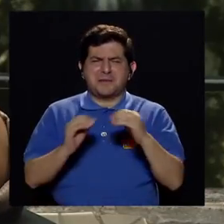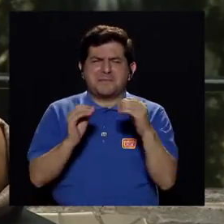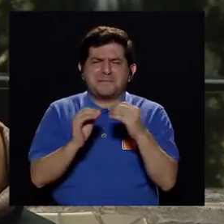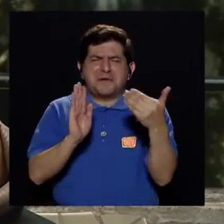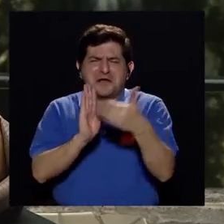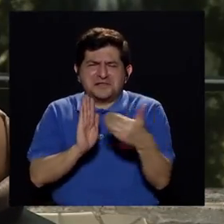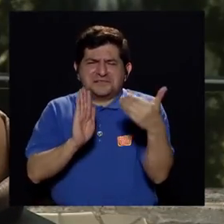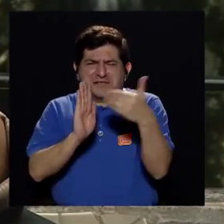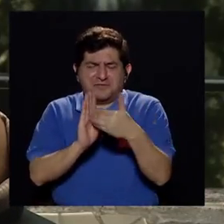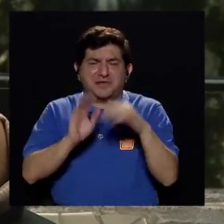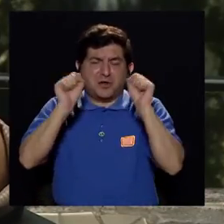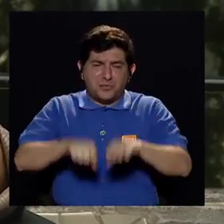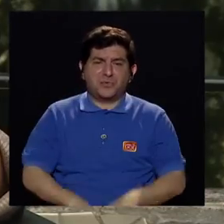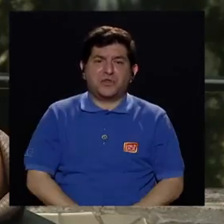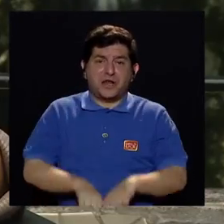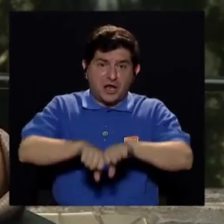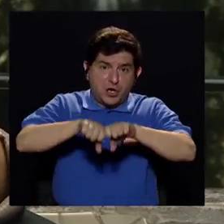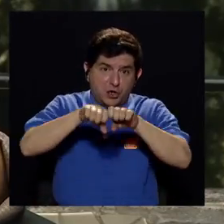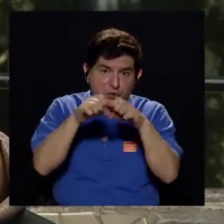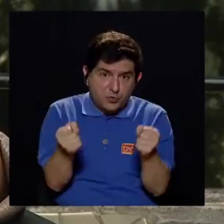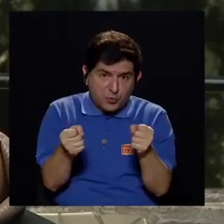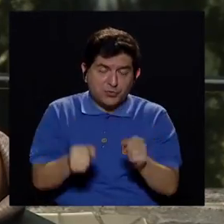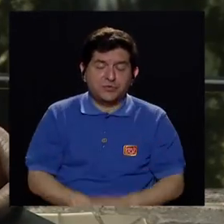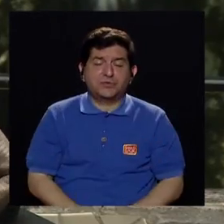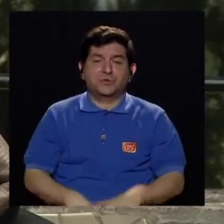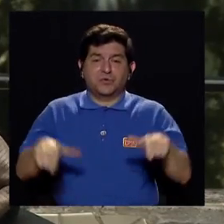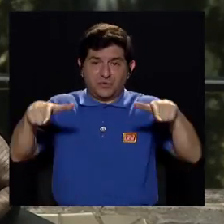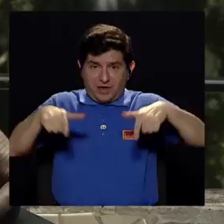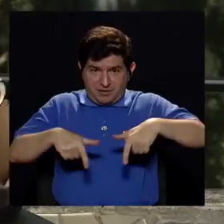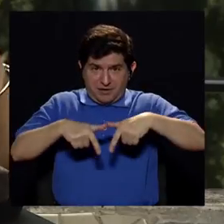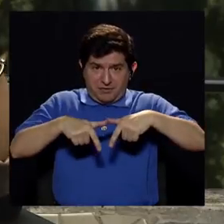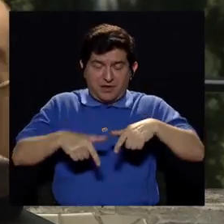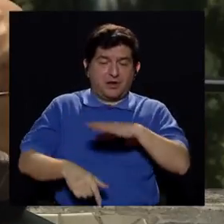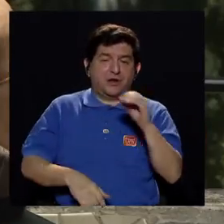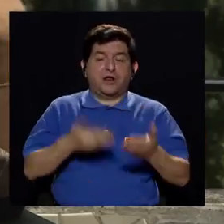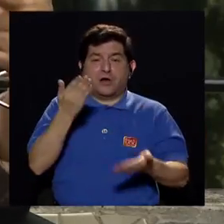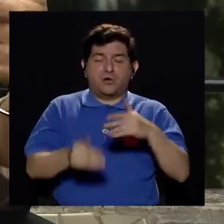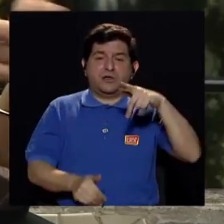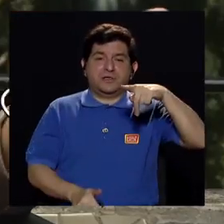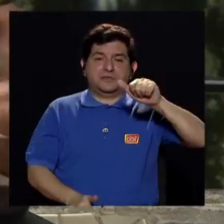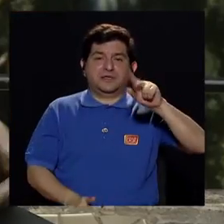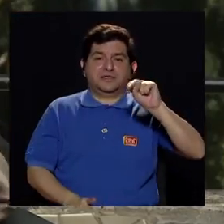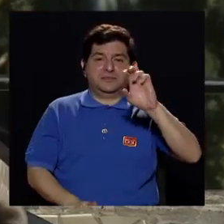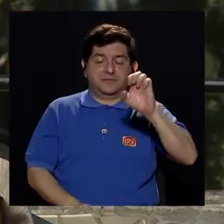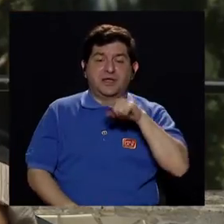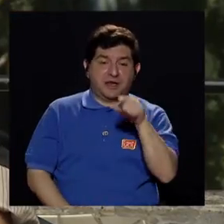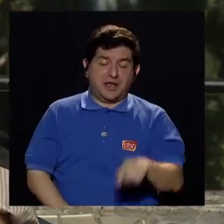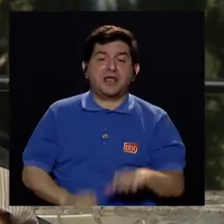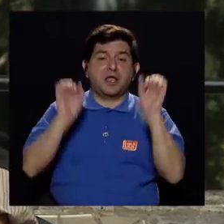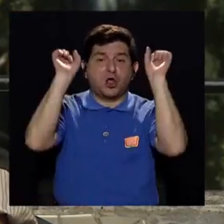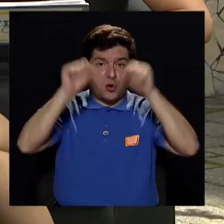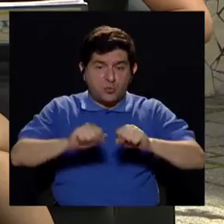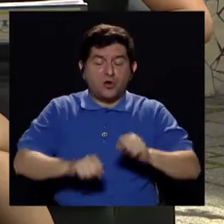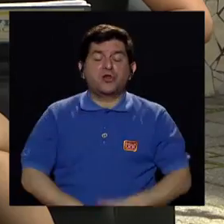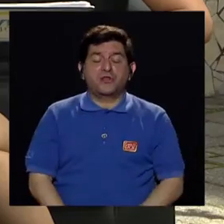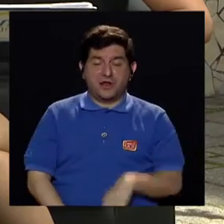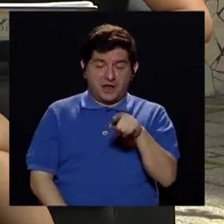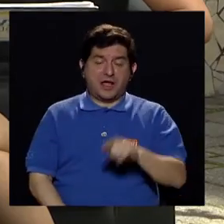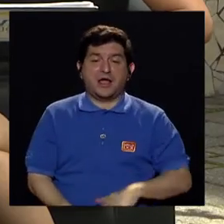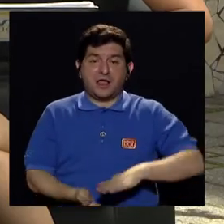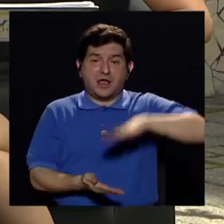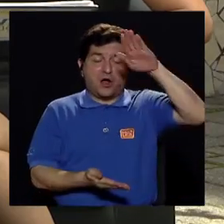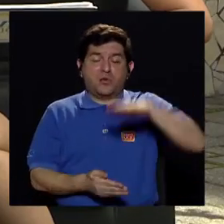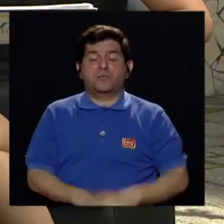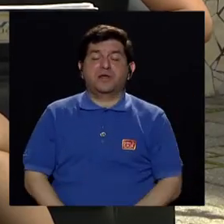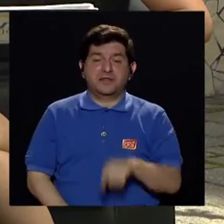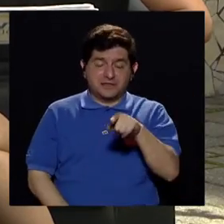haber ruptura de lo que es el canal vaginal o del pene y hay un aumento de la posibilidad de contagio. Y